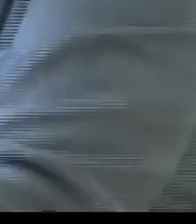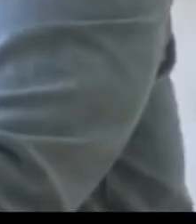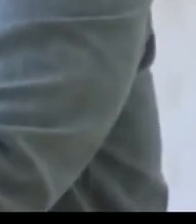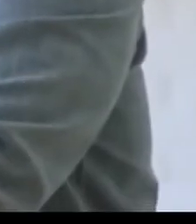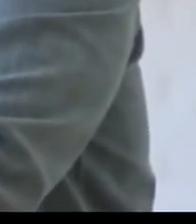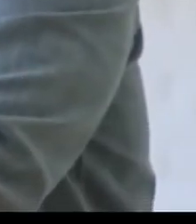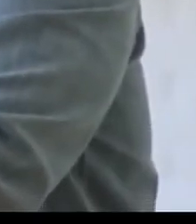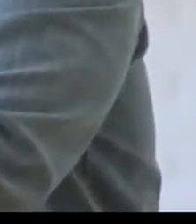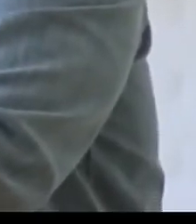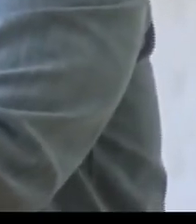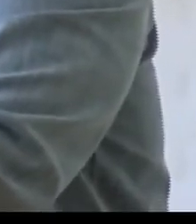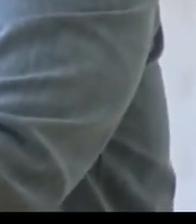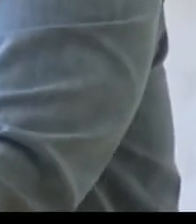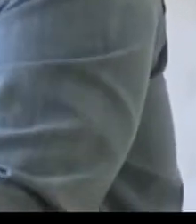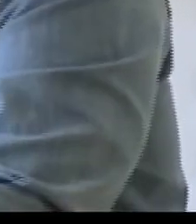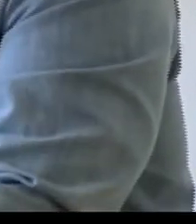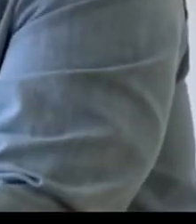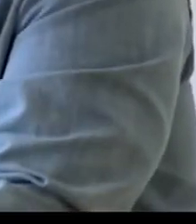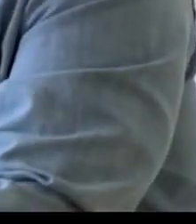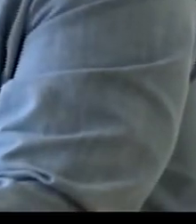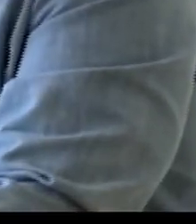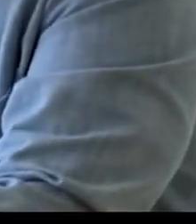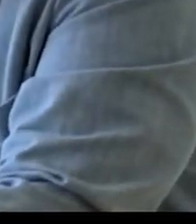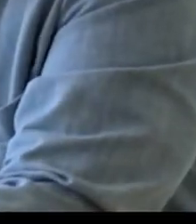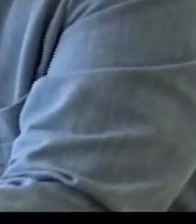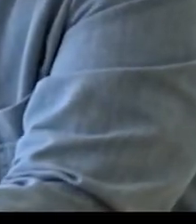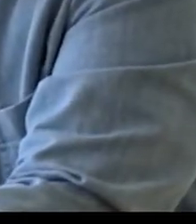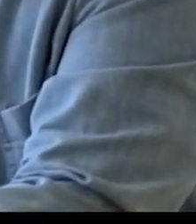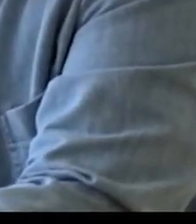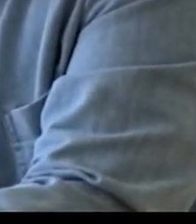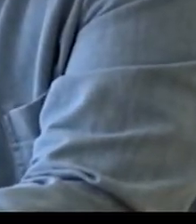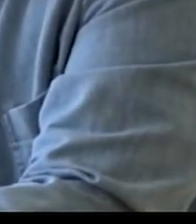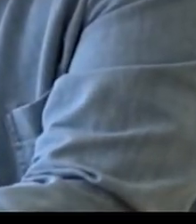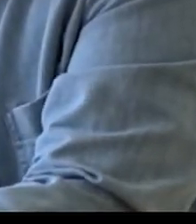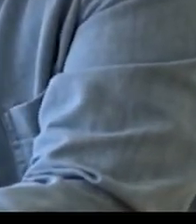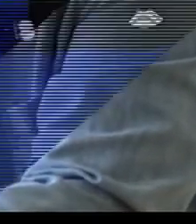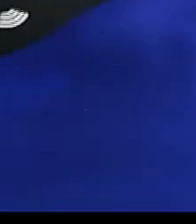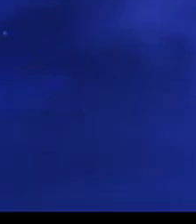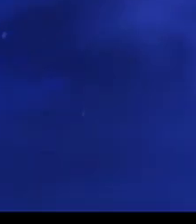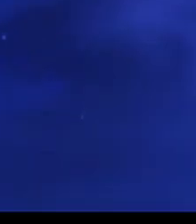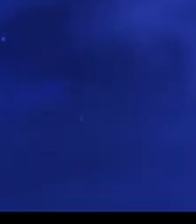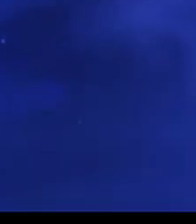BCR Móvil, completando el formulario electrónico. Por su conveniencia y seguridad, utilice la